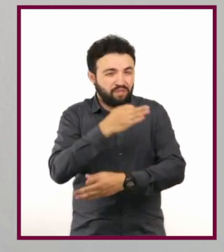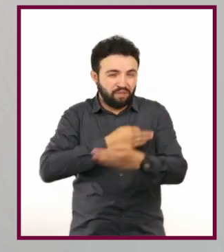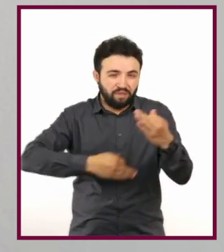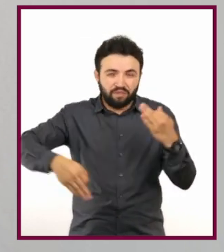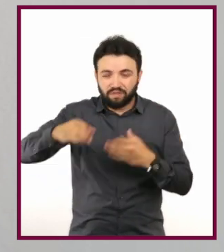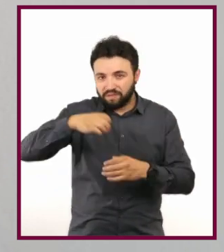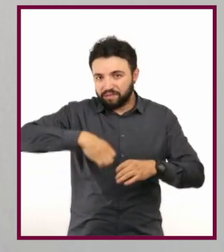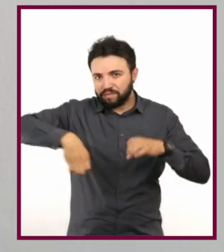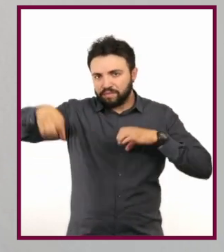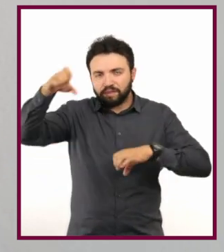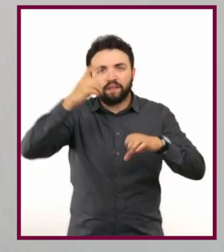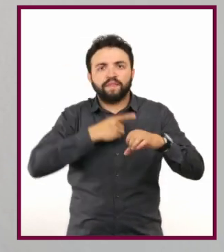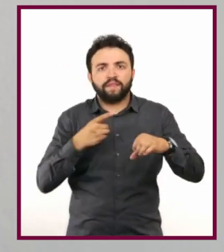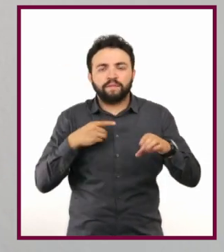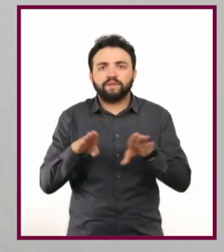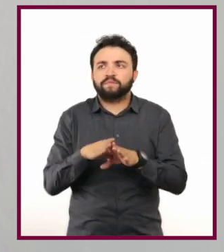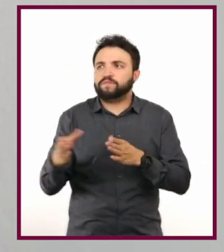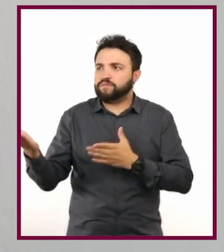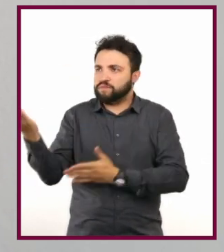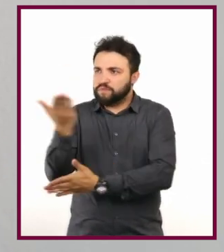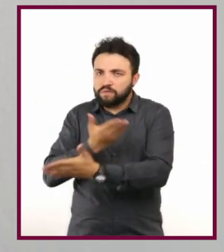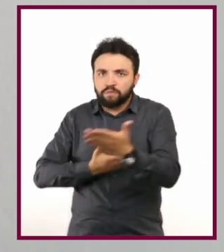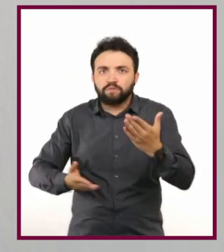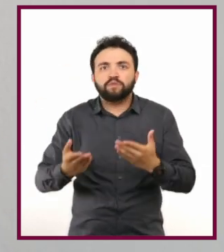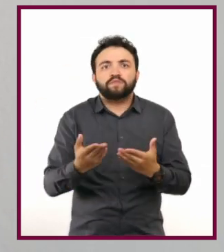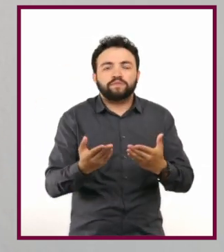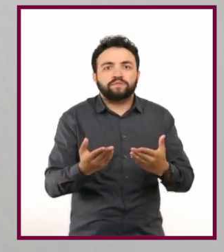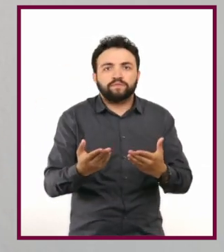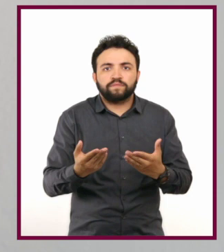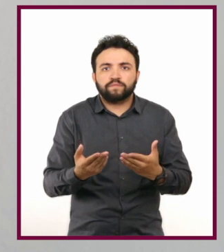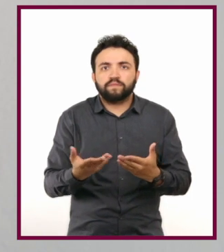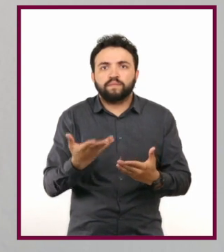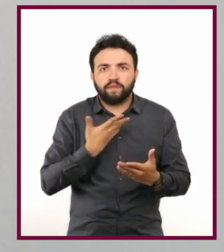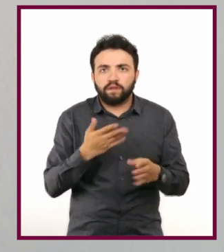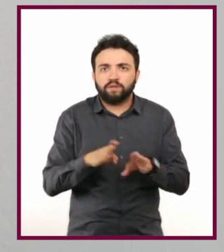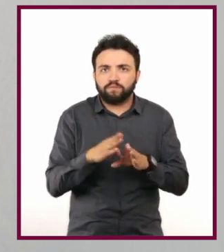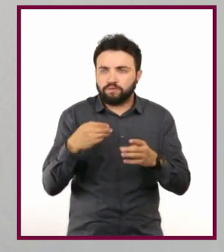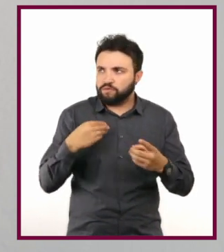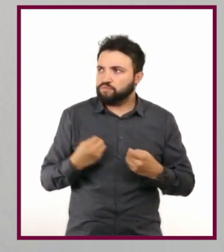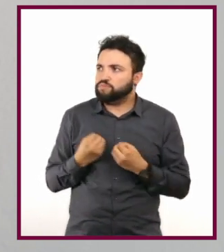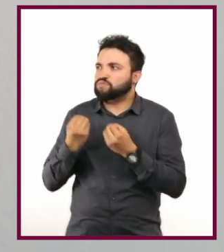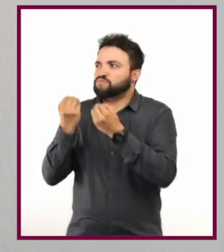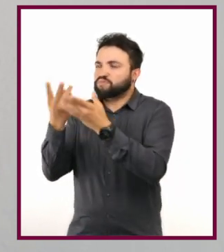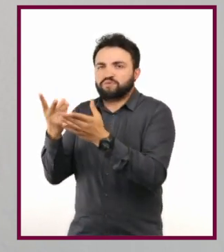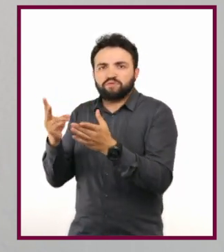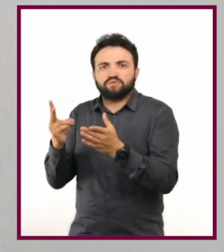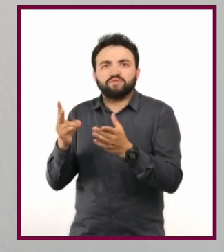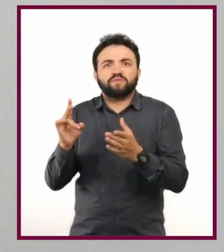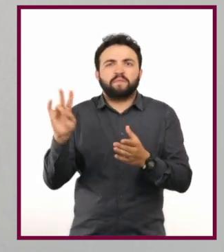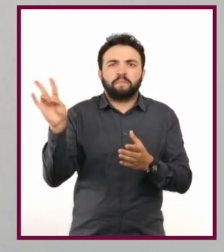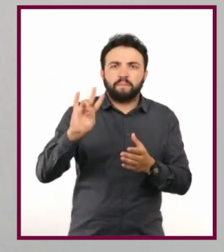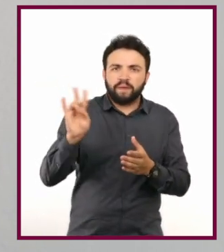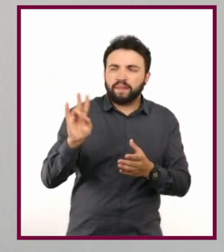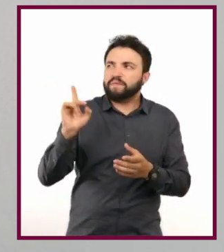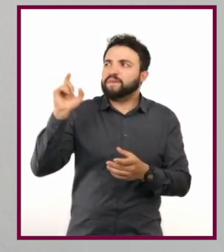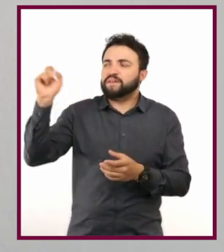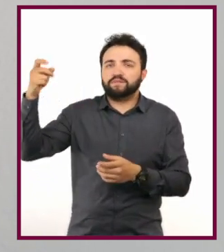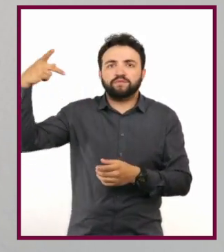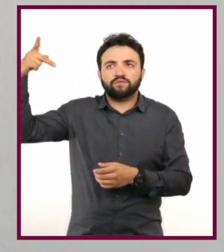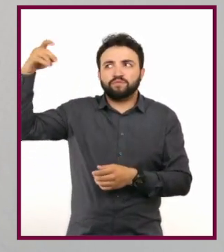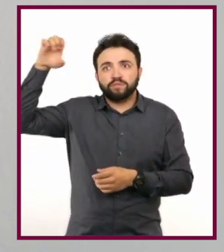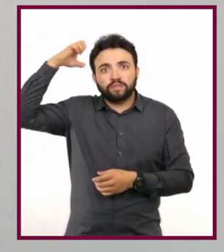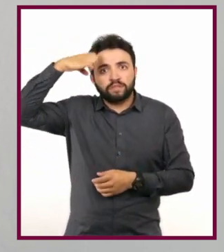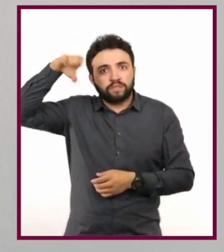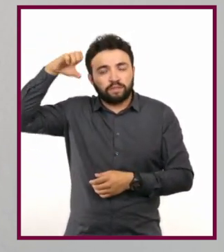generaciones se nutran unas con otras. Nosotros le inyectamos vitalidad a los adultos mayores. Subimos su autoestima al saber que